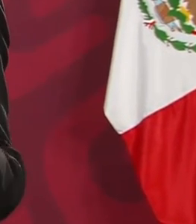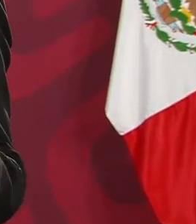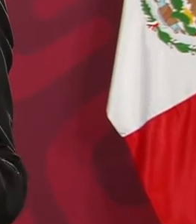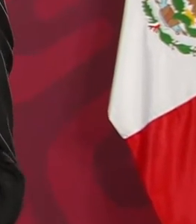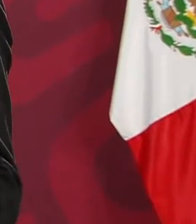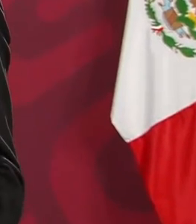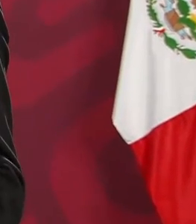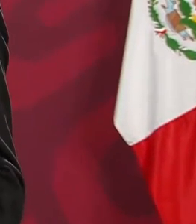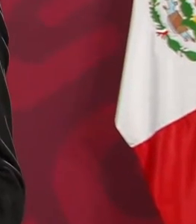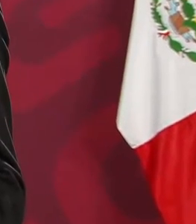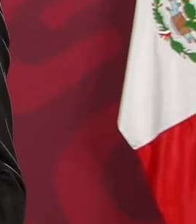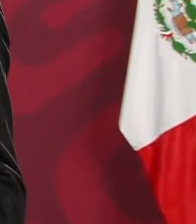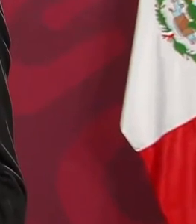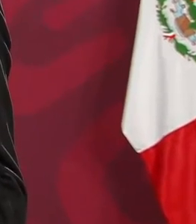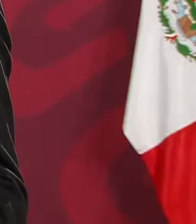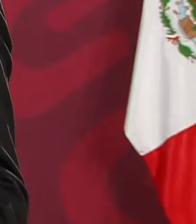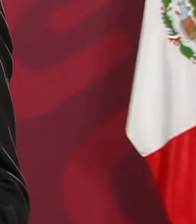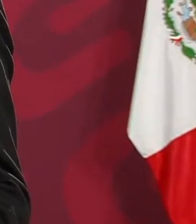aturdidos.